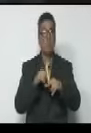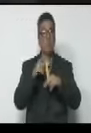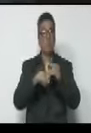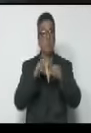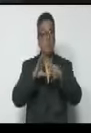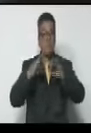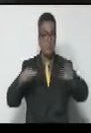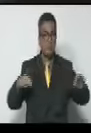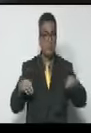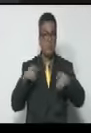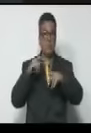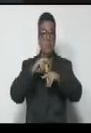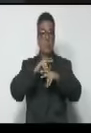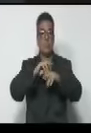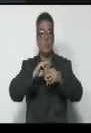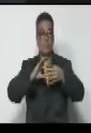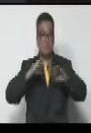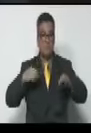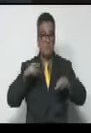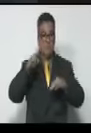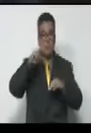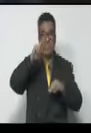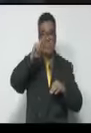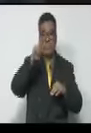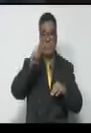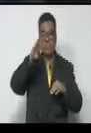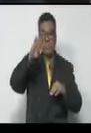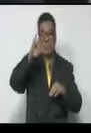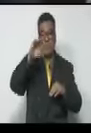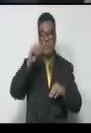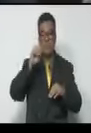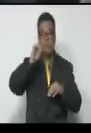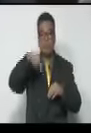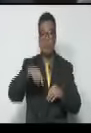redes Narco Rubio. Pero además,